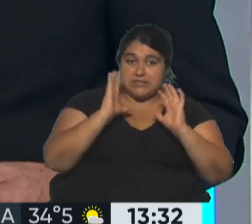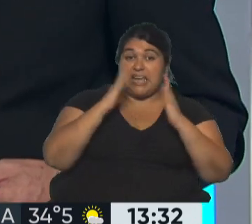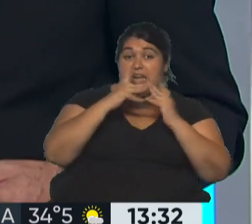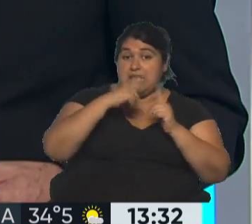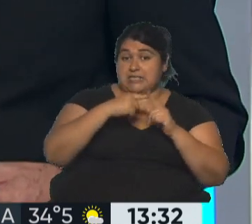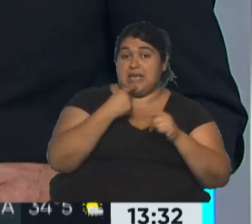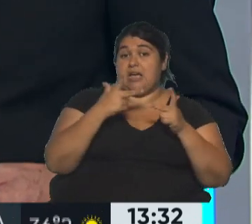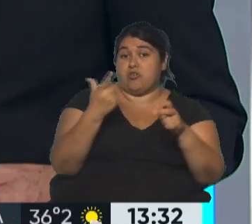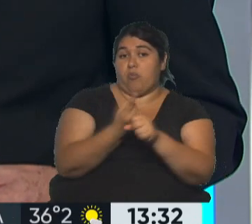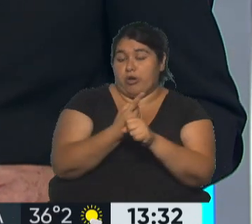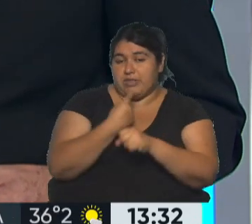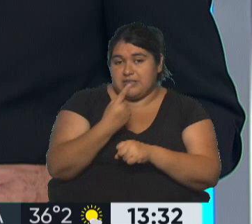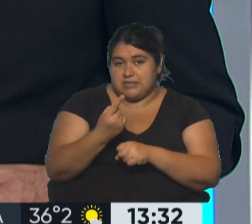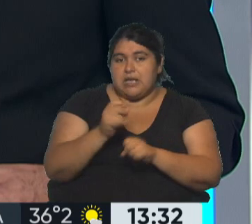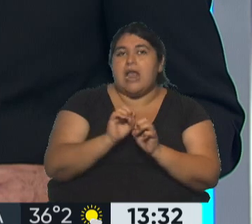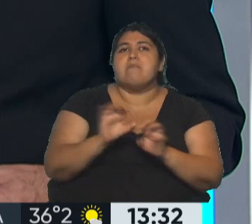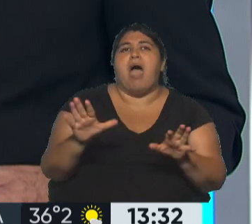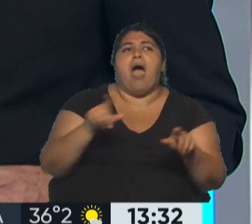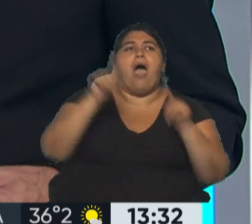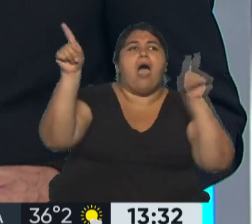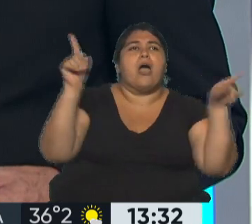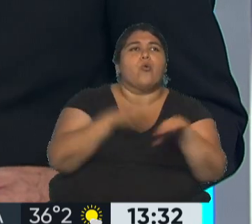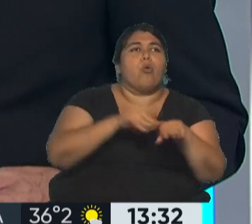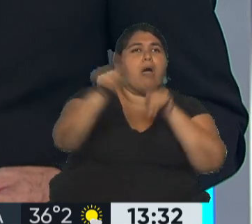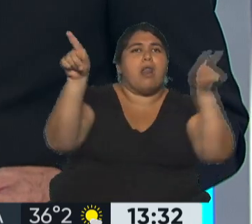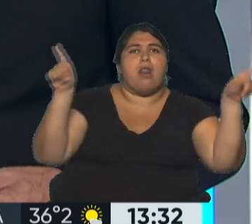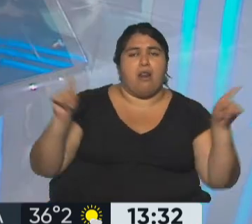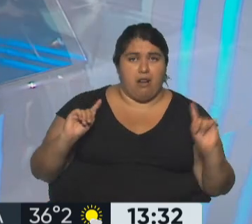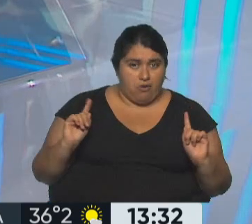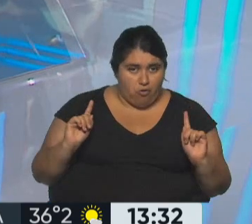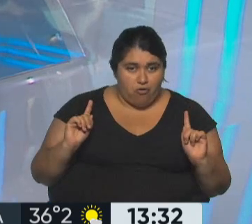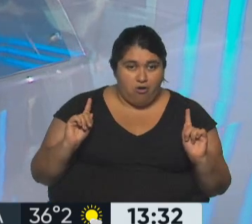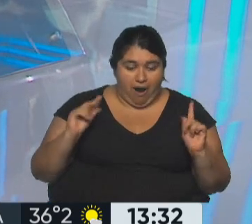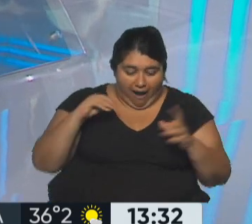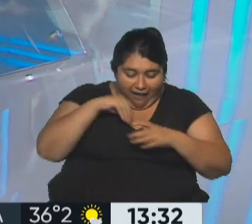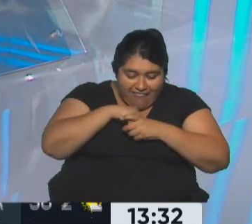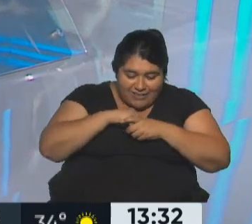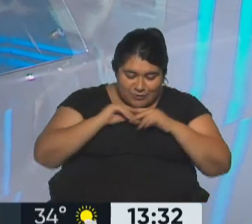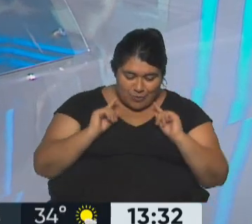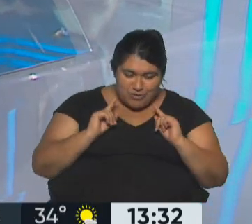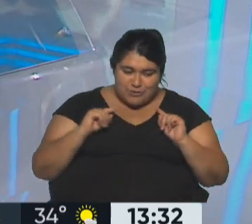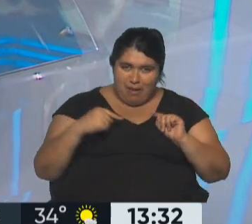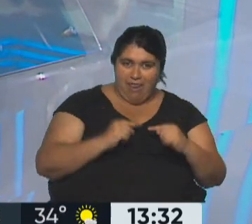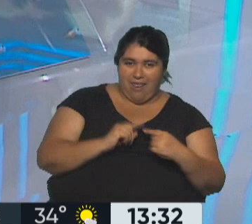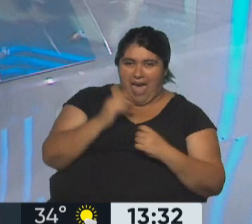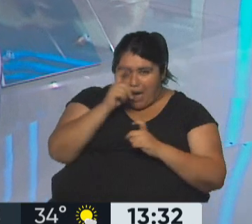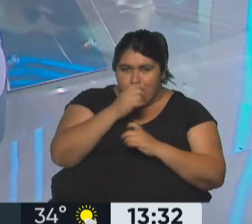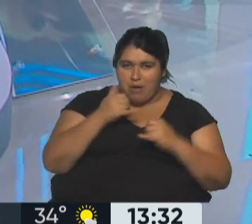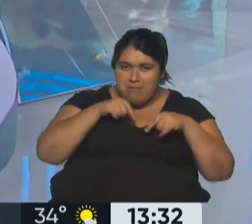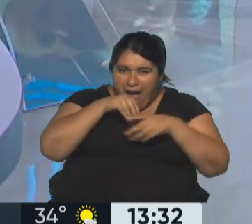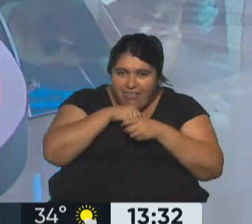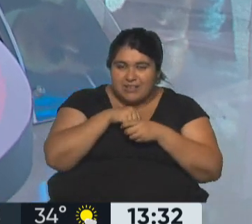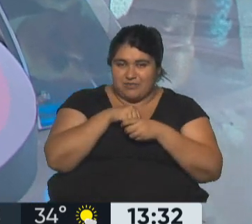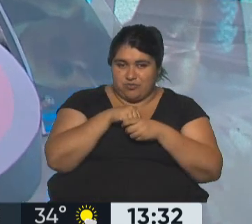puede decir que el mal lo tiene afuera, los comunistas, los liberales, las mujeres, sino lo tiene adentro. Y esto me parece un